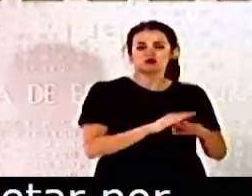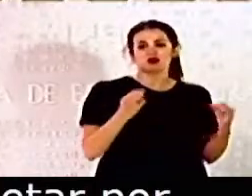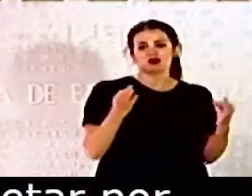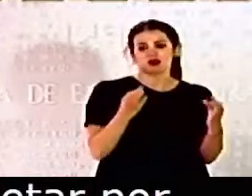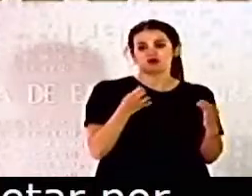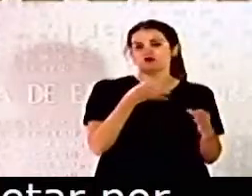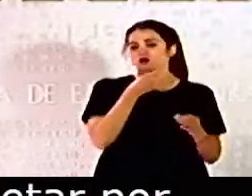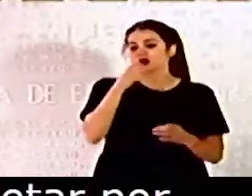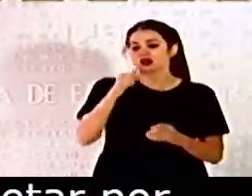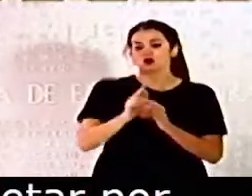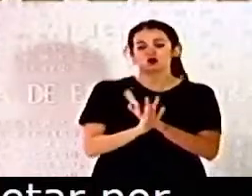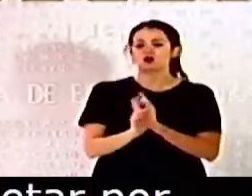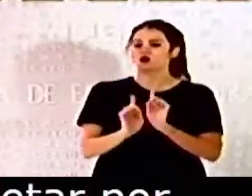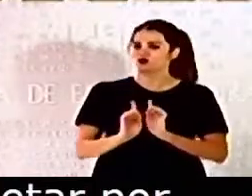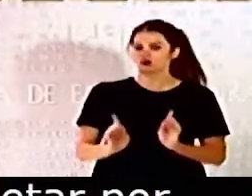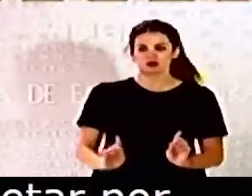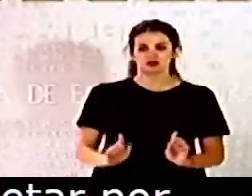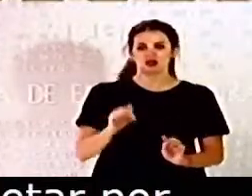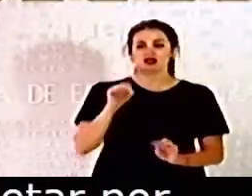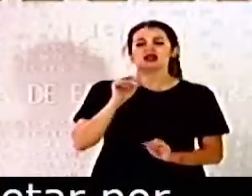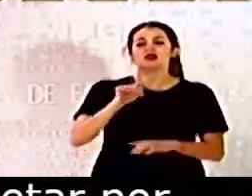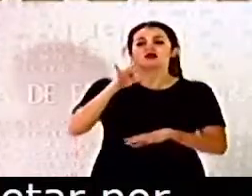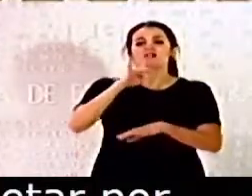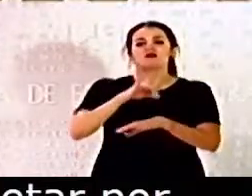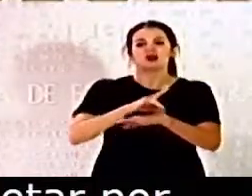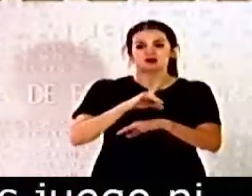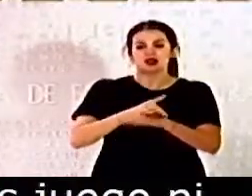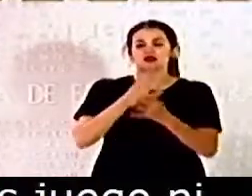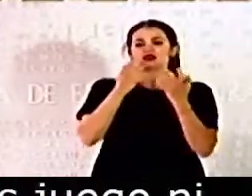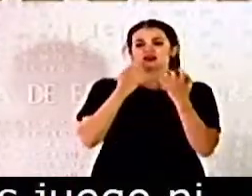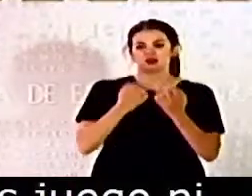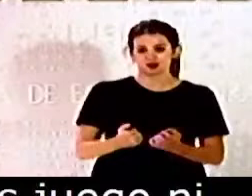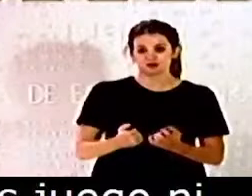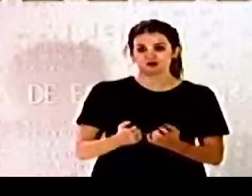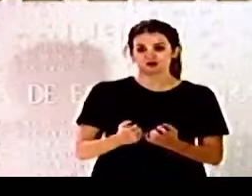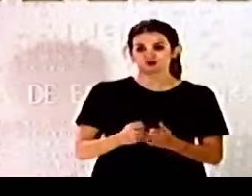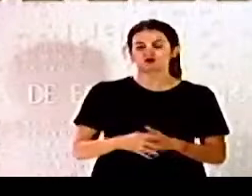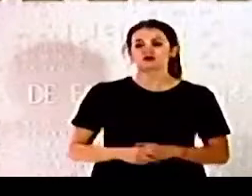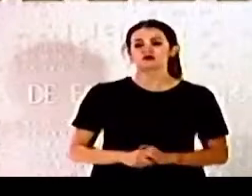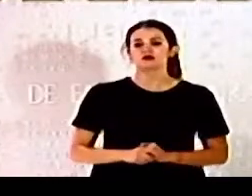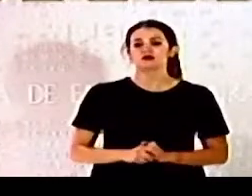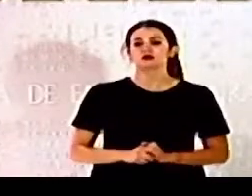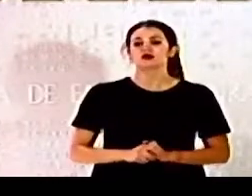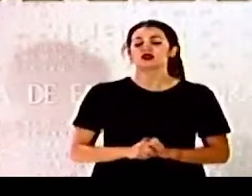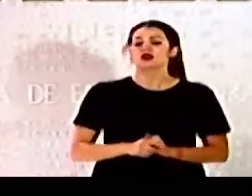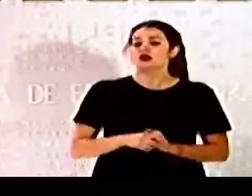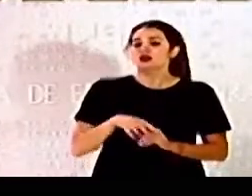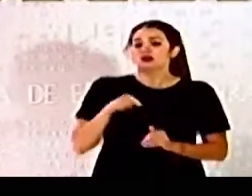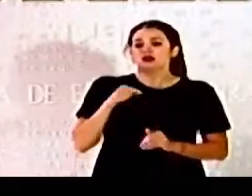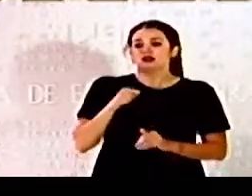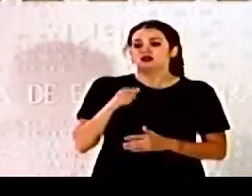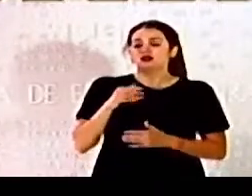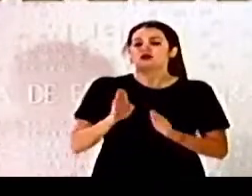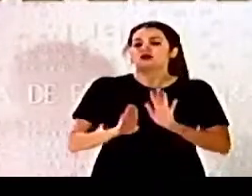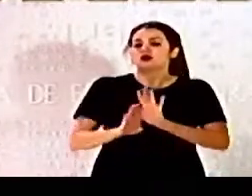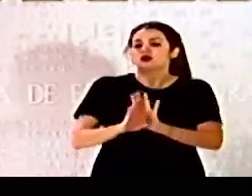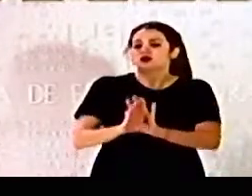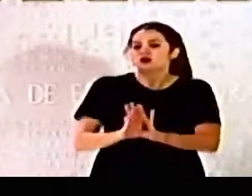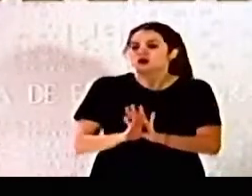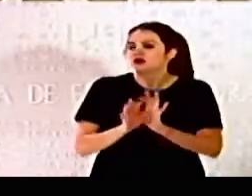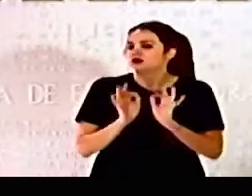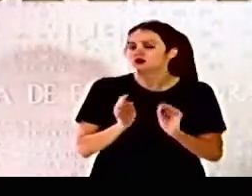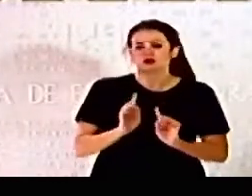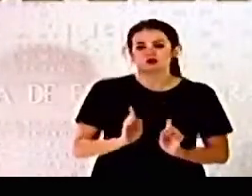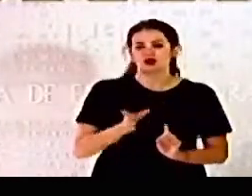menos. Esto es una enfermedad seria. Y no puede ser que uno entre en un